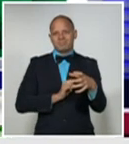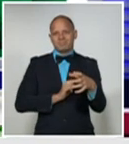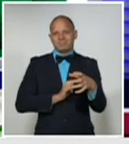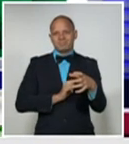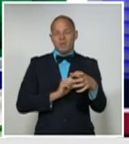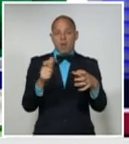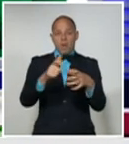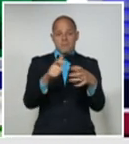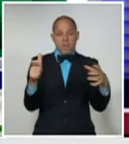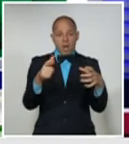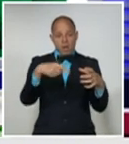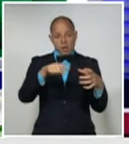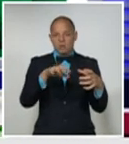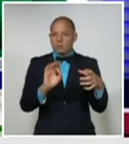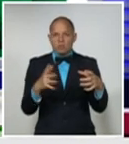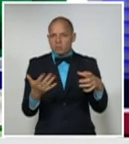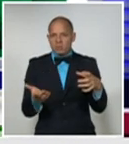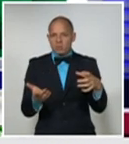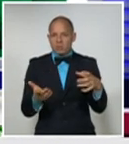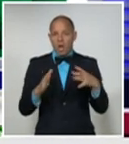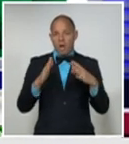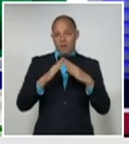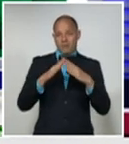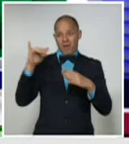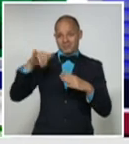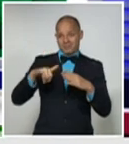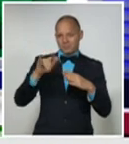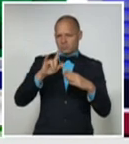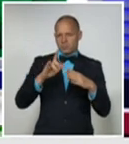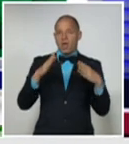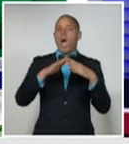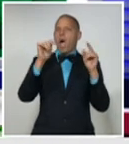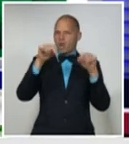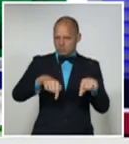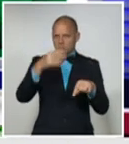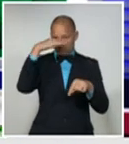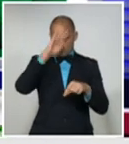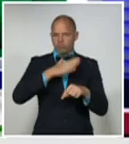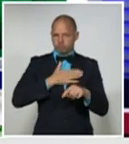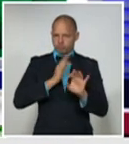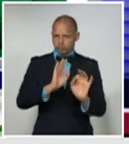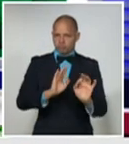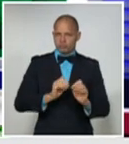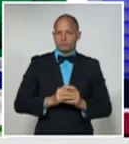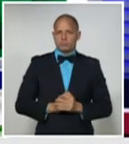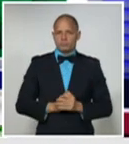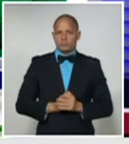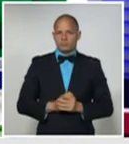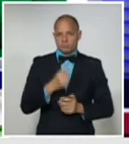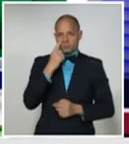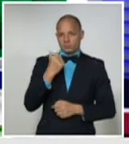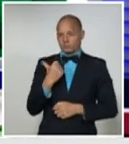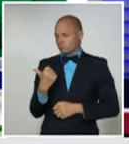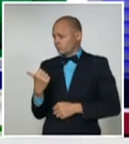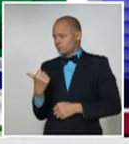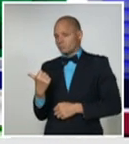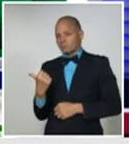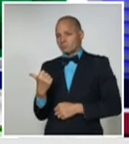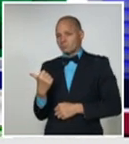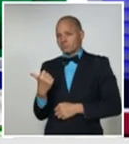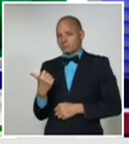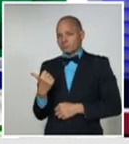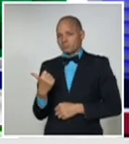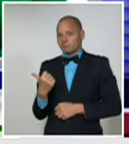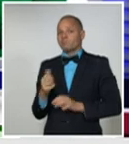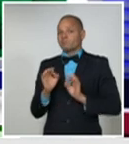mayor número de casos autóctonos, propio de la transmisión en nuestro territorio. Estamos